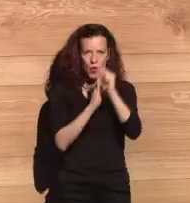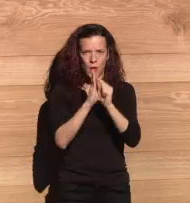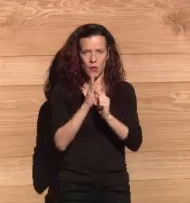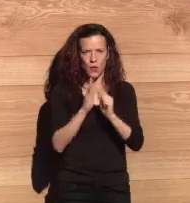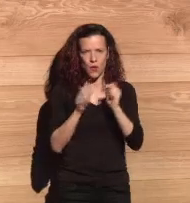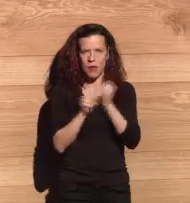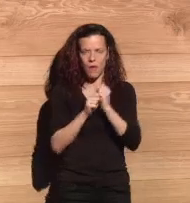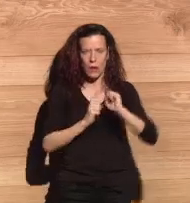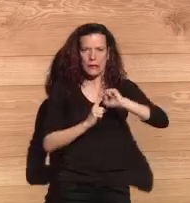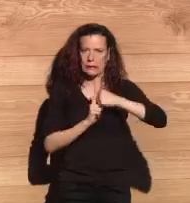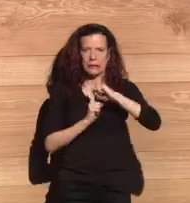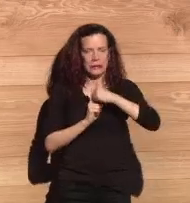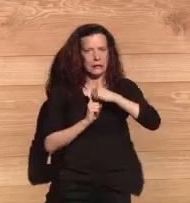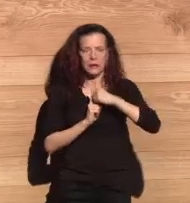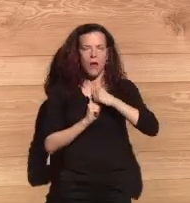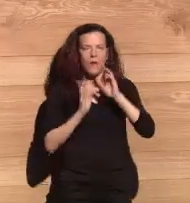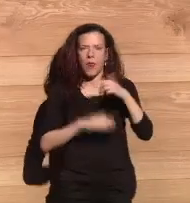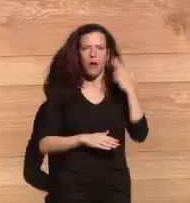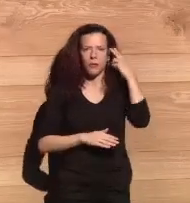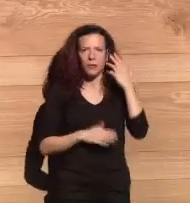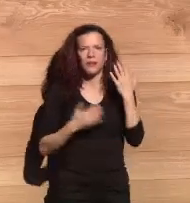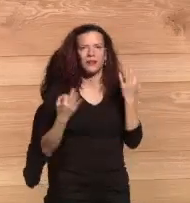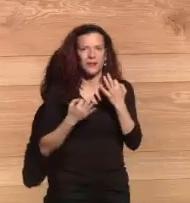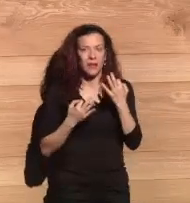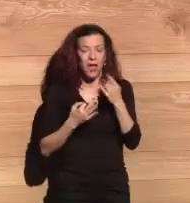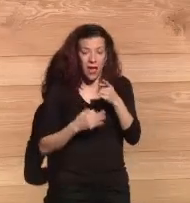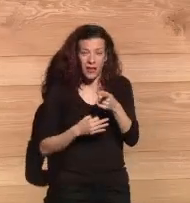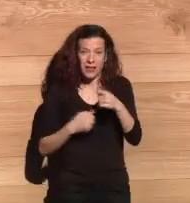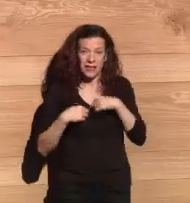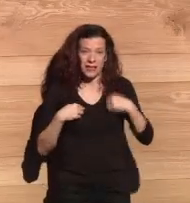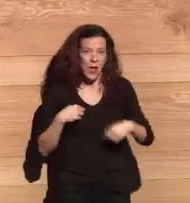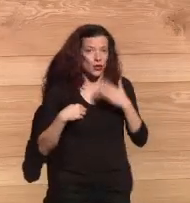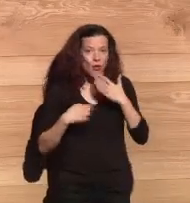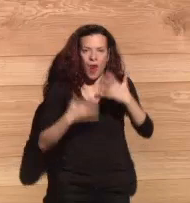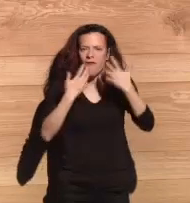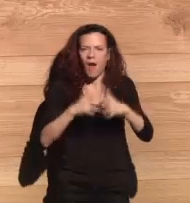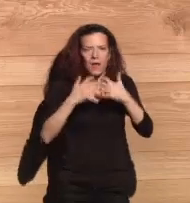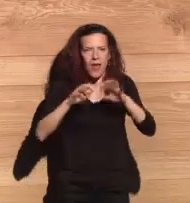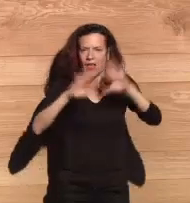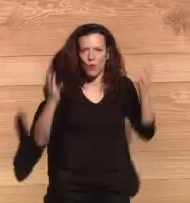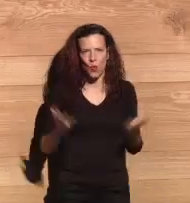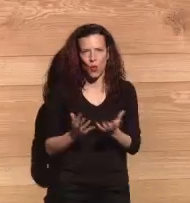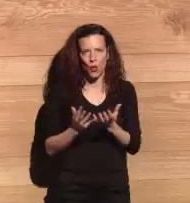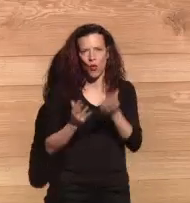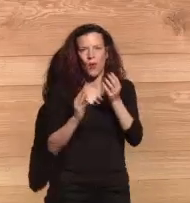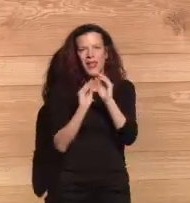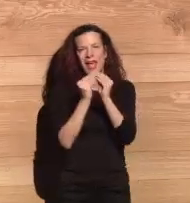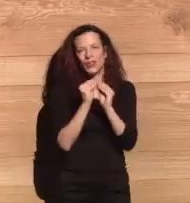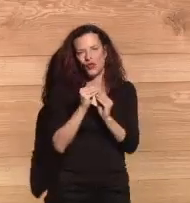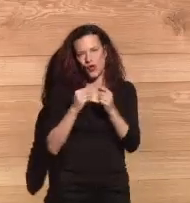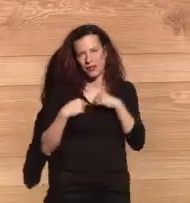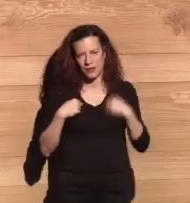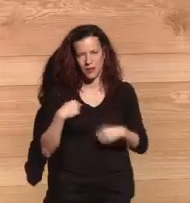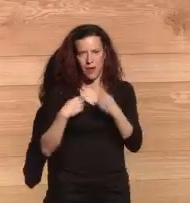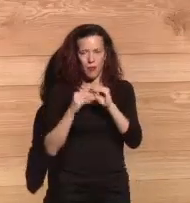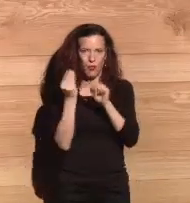están, ¿no? Que estamos hablando del marco de la fábrica del mundo, del Made in China. Entonces, bueno, pues agarro la